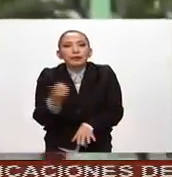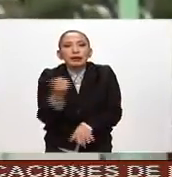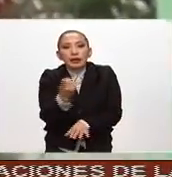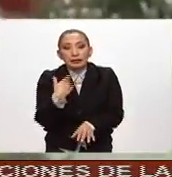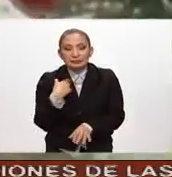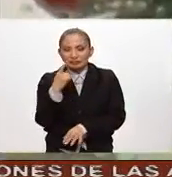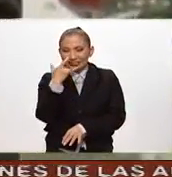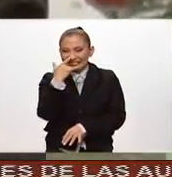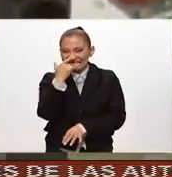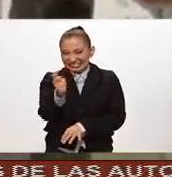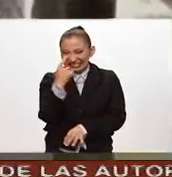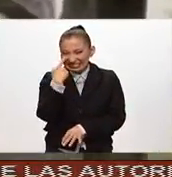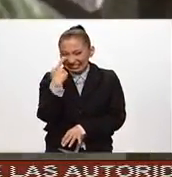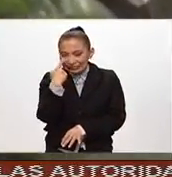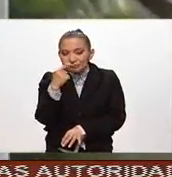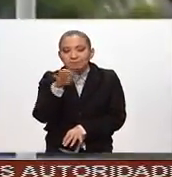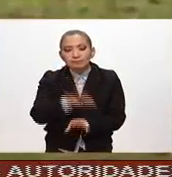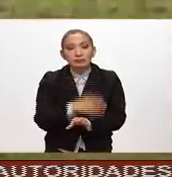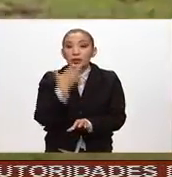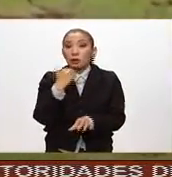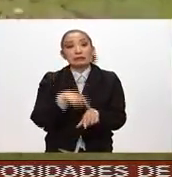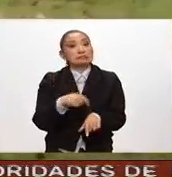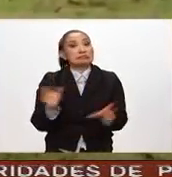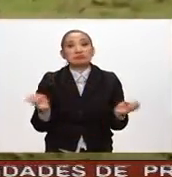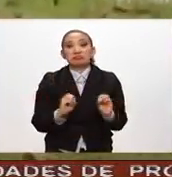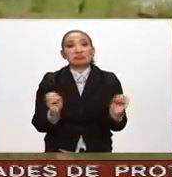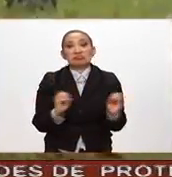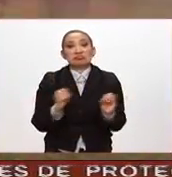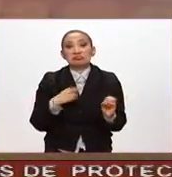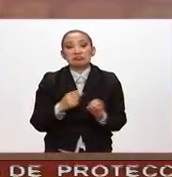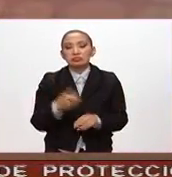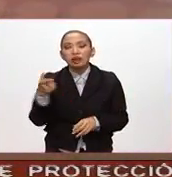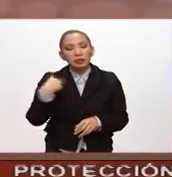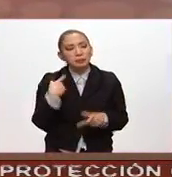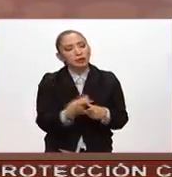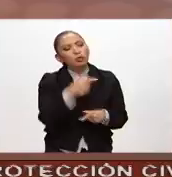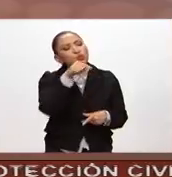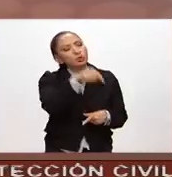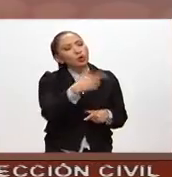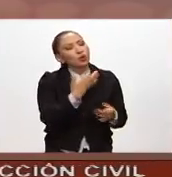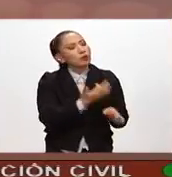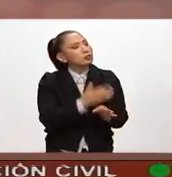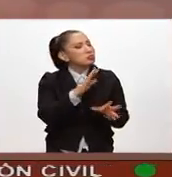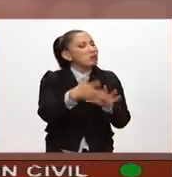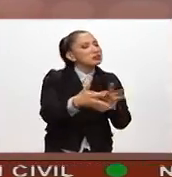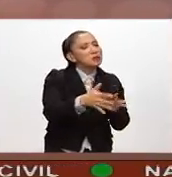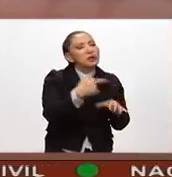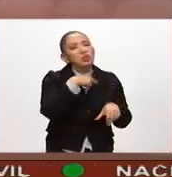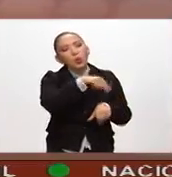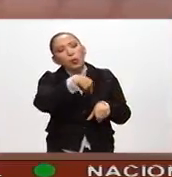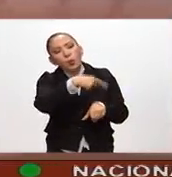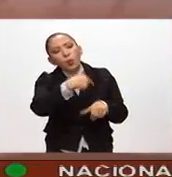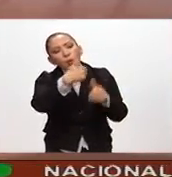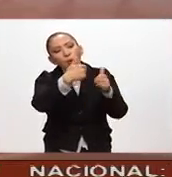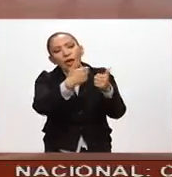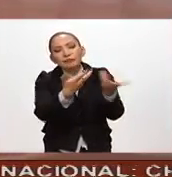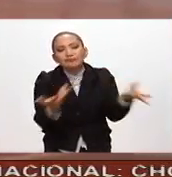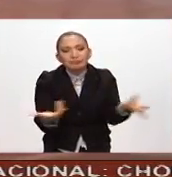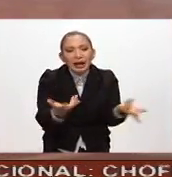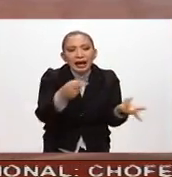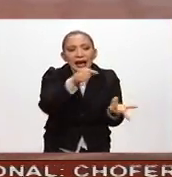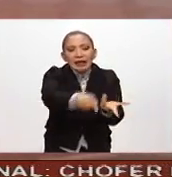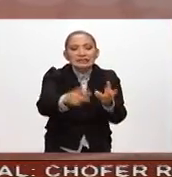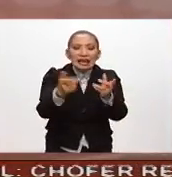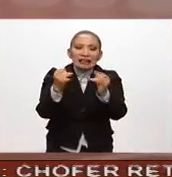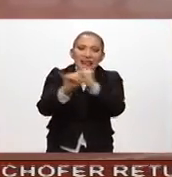es bien curioso porque no tengo tiempo. Pero cuando le preguntamos a la gente, oiga, ¿y usted más o menos cuántas horas pasa al día en